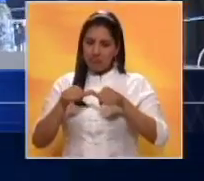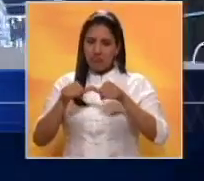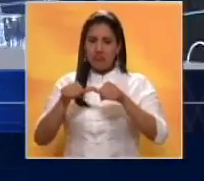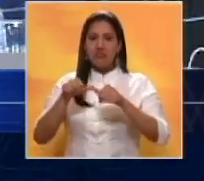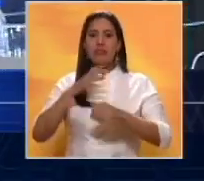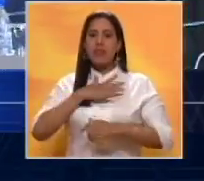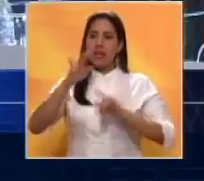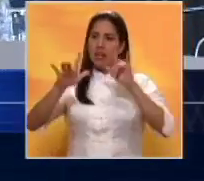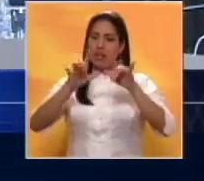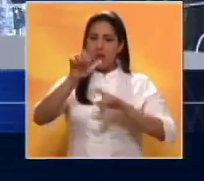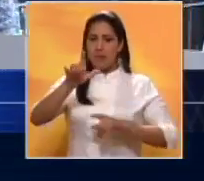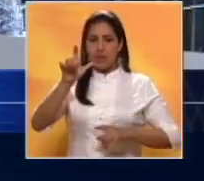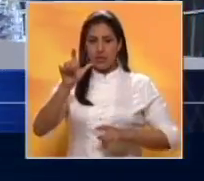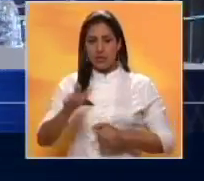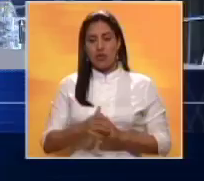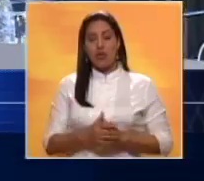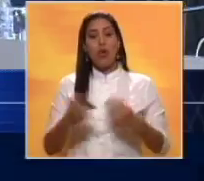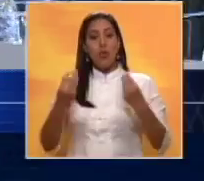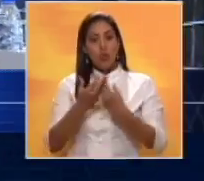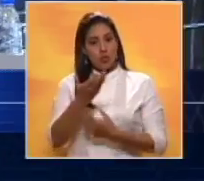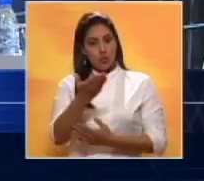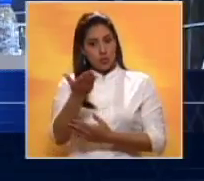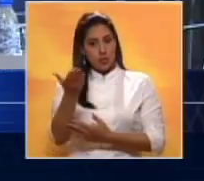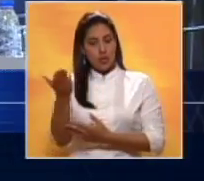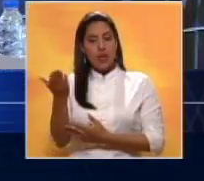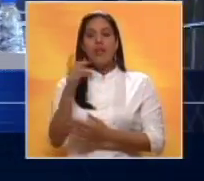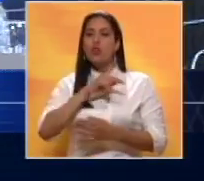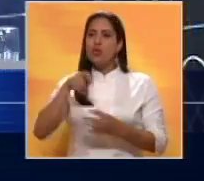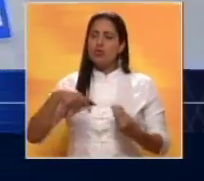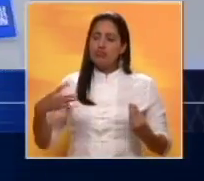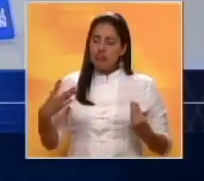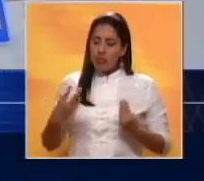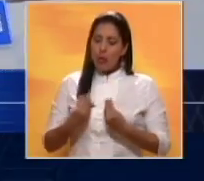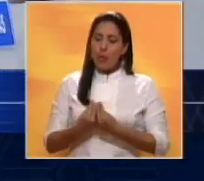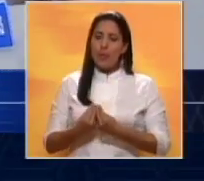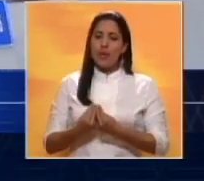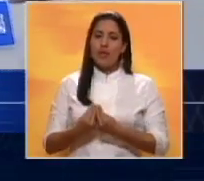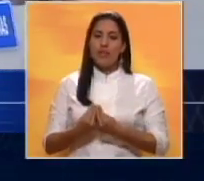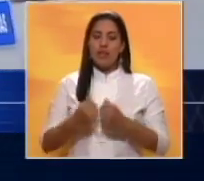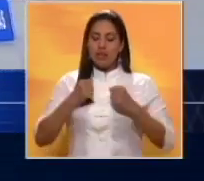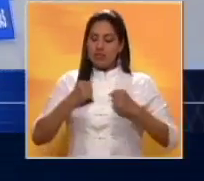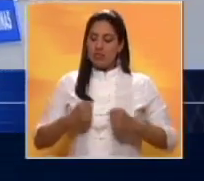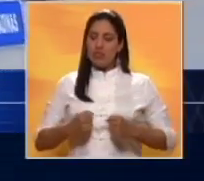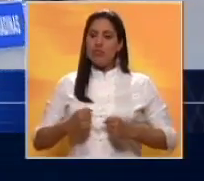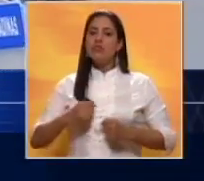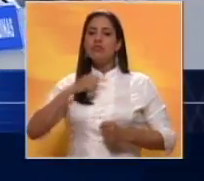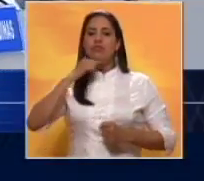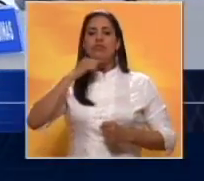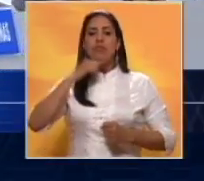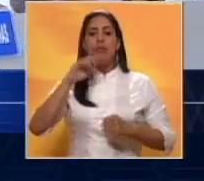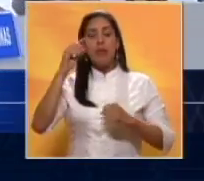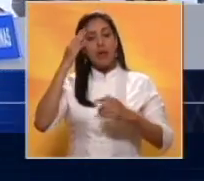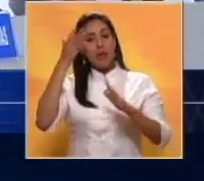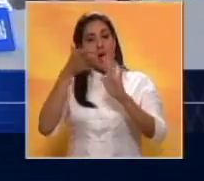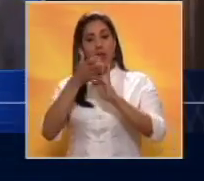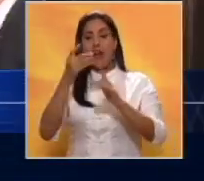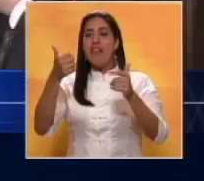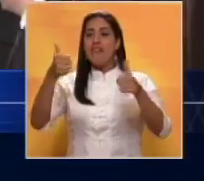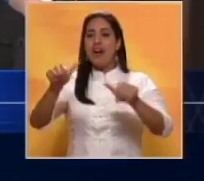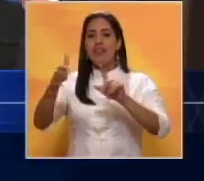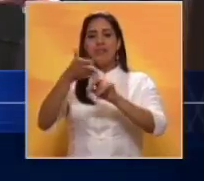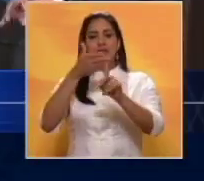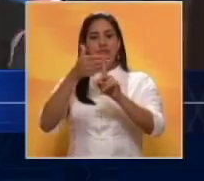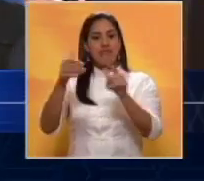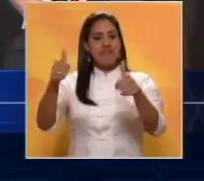queridos compatriotas, con ustedes, aquí estamos, firmes el fracaso de la